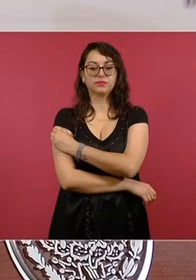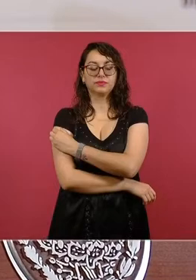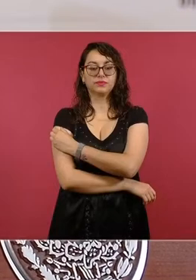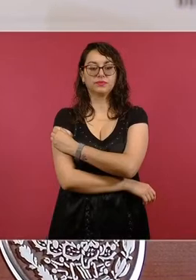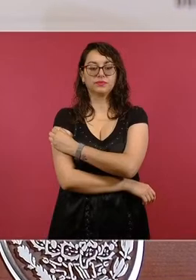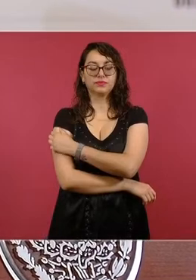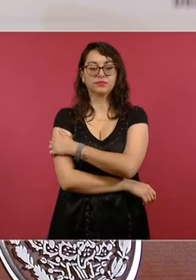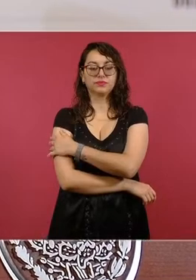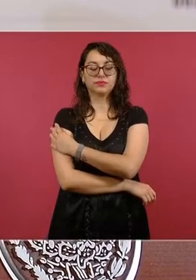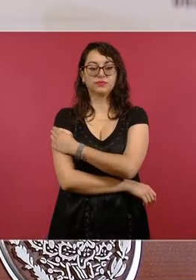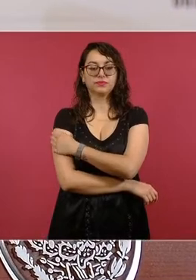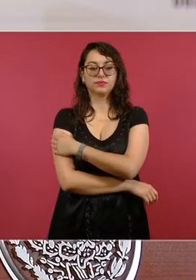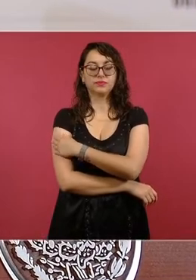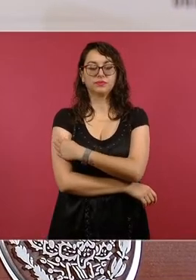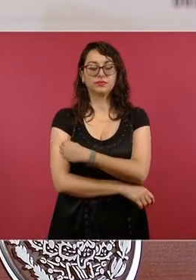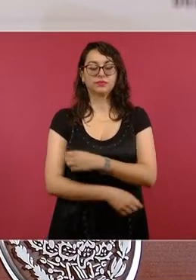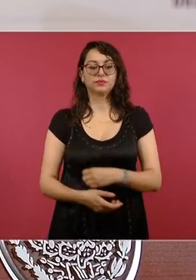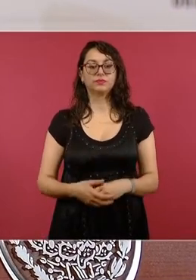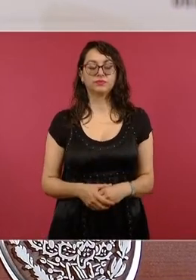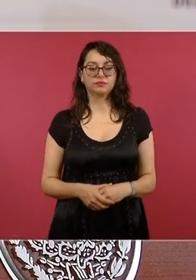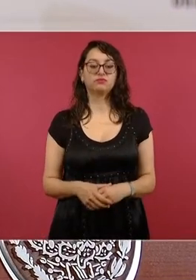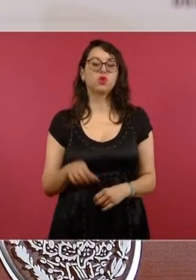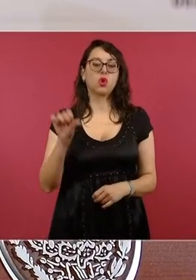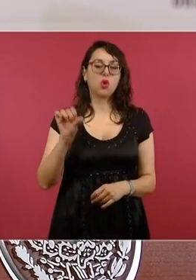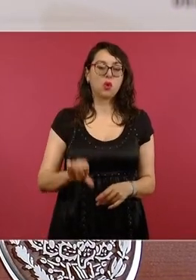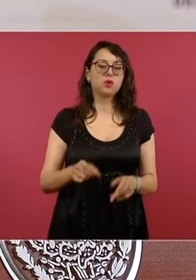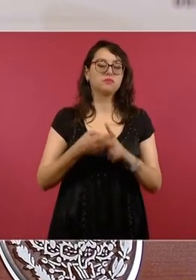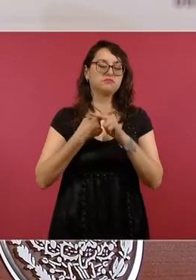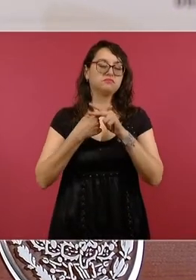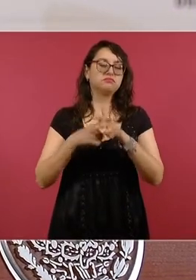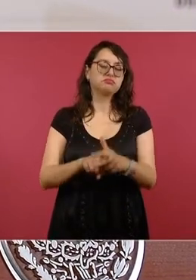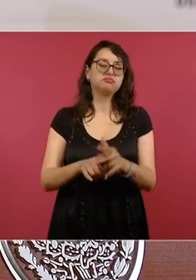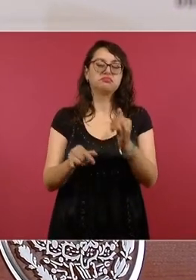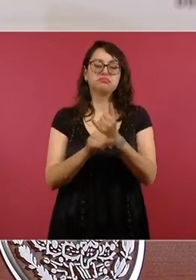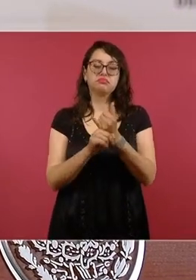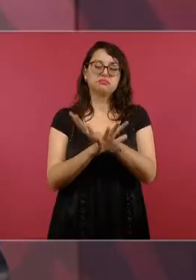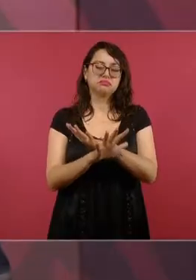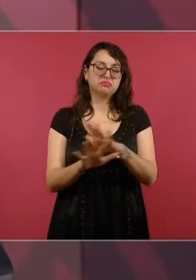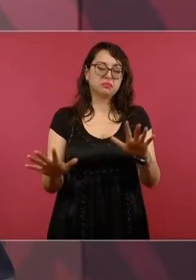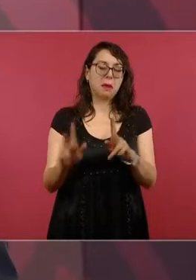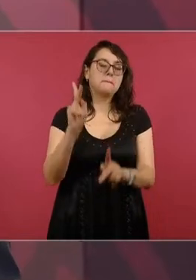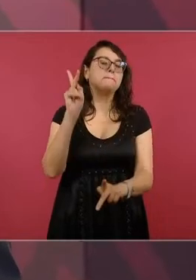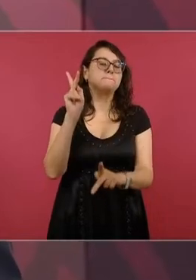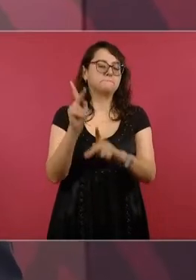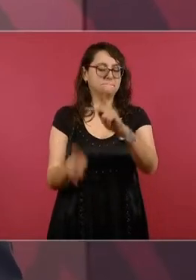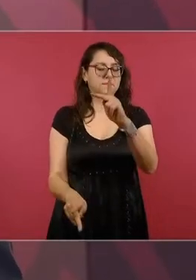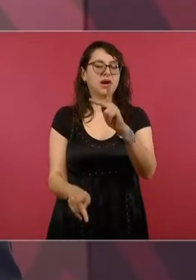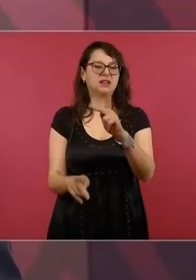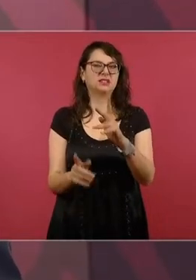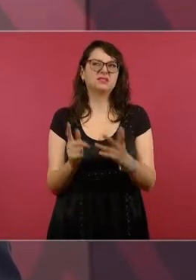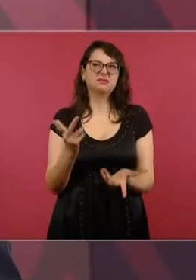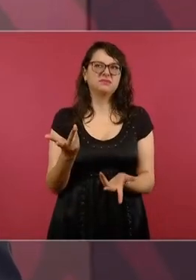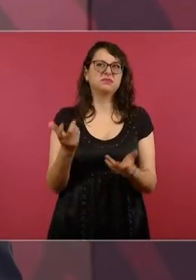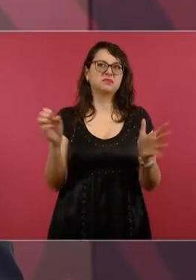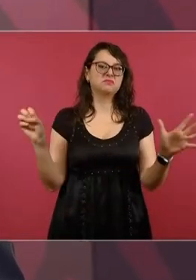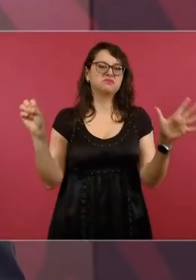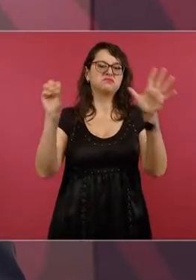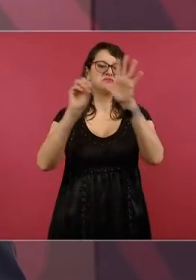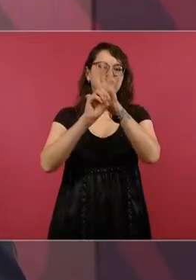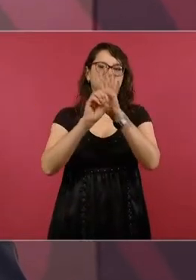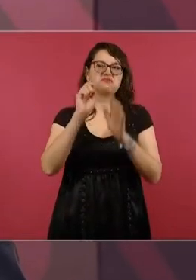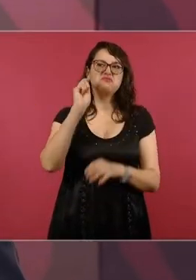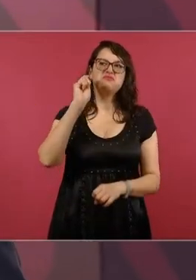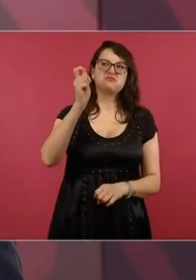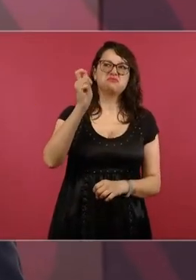el informativo, es una introducción de lo que va a significar este fenómeno